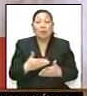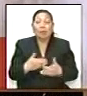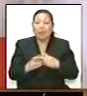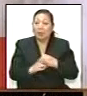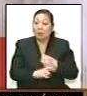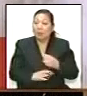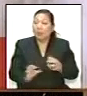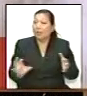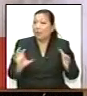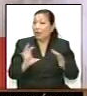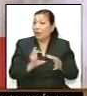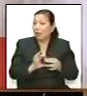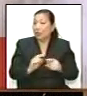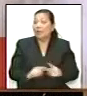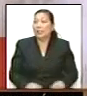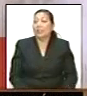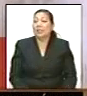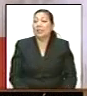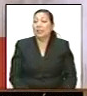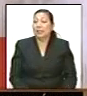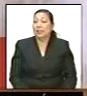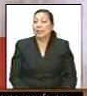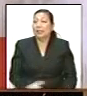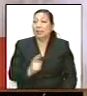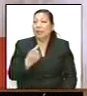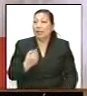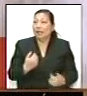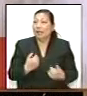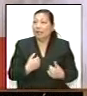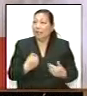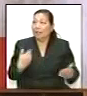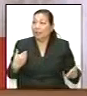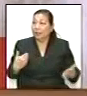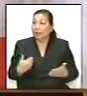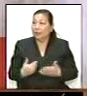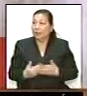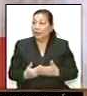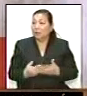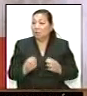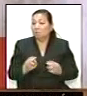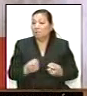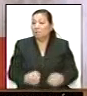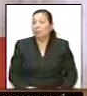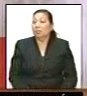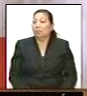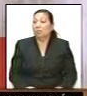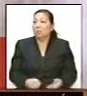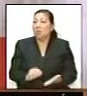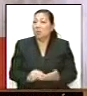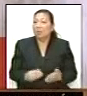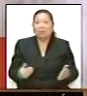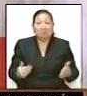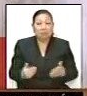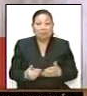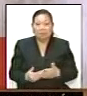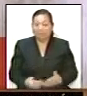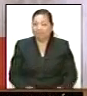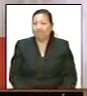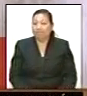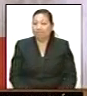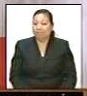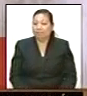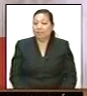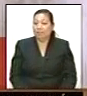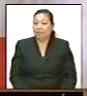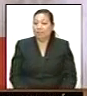países de la alianza se tiene un acercamiento por supuesto mucho más estrecho y mayor